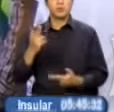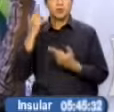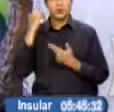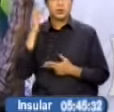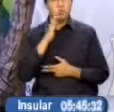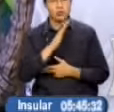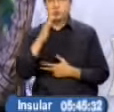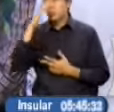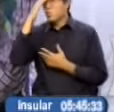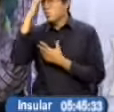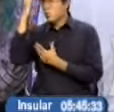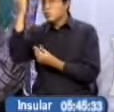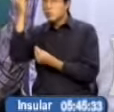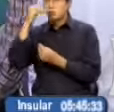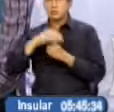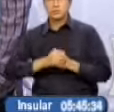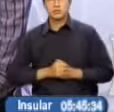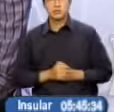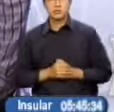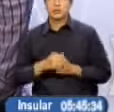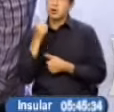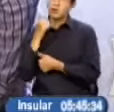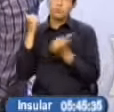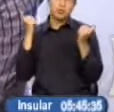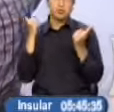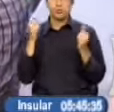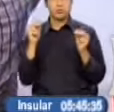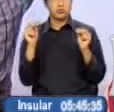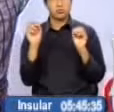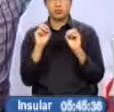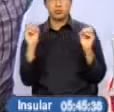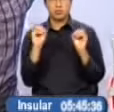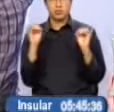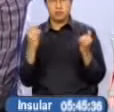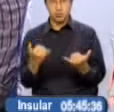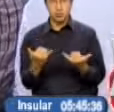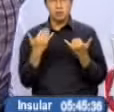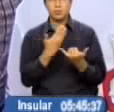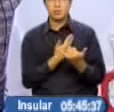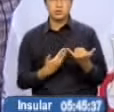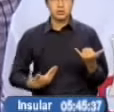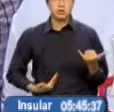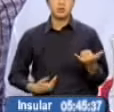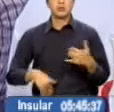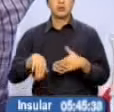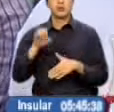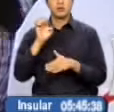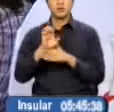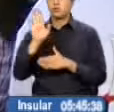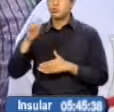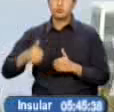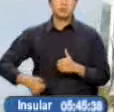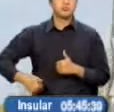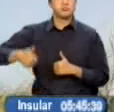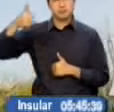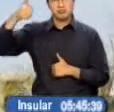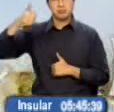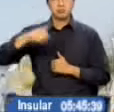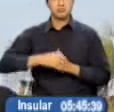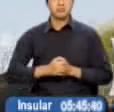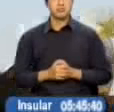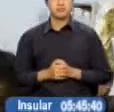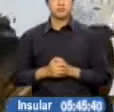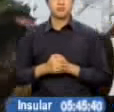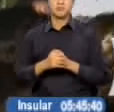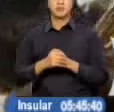son obedientes no son deliberantes y en este caso el presidente de la república es su jefe máximo en